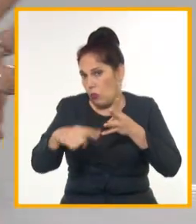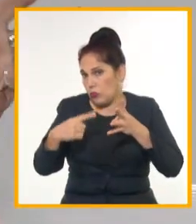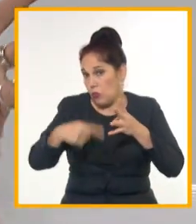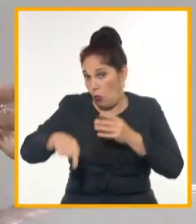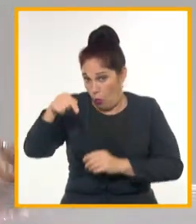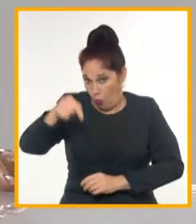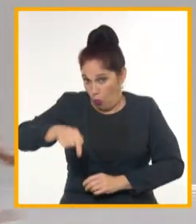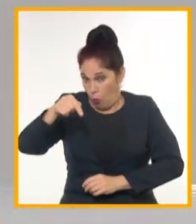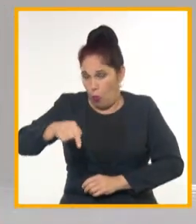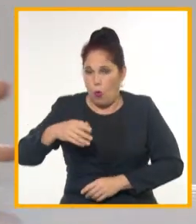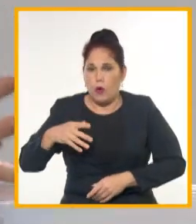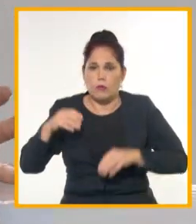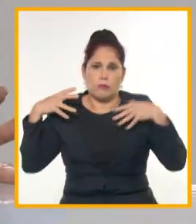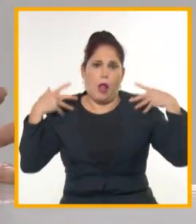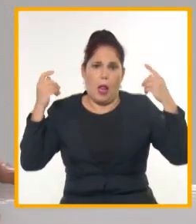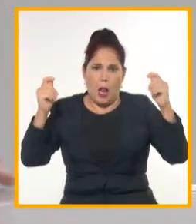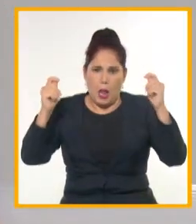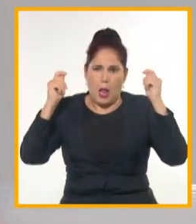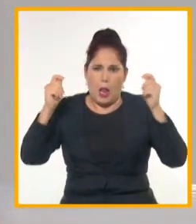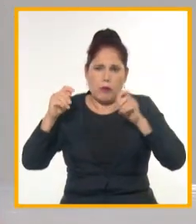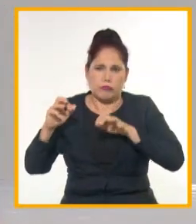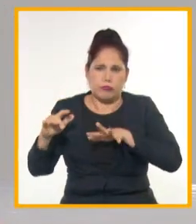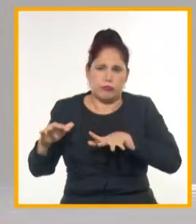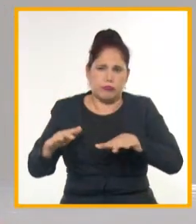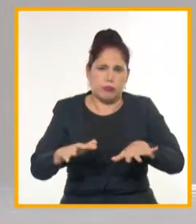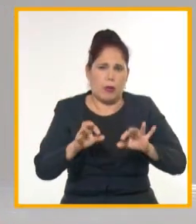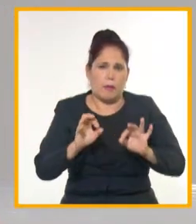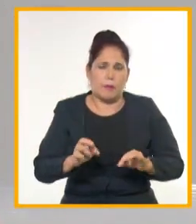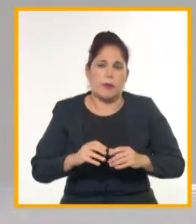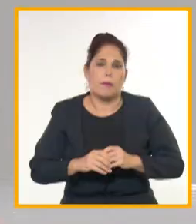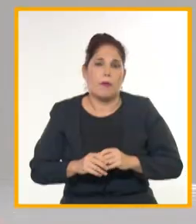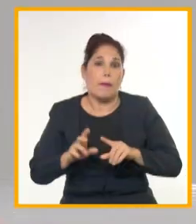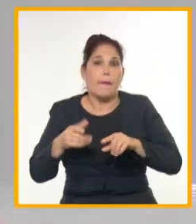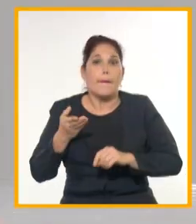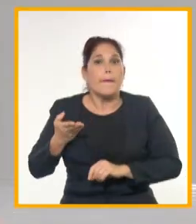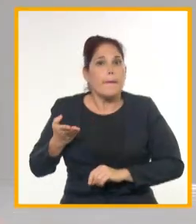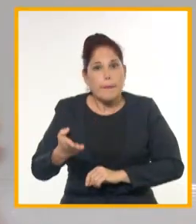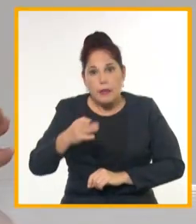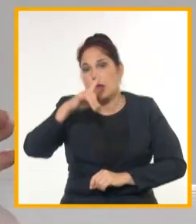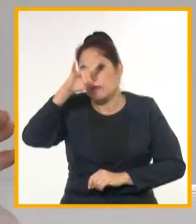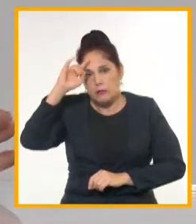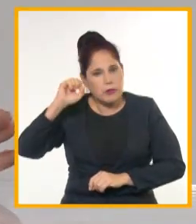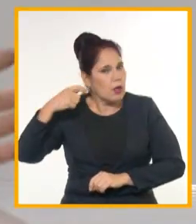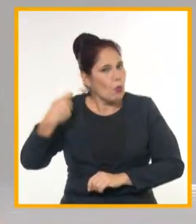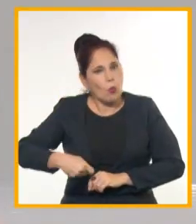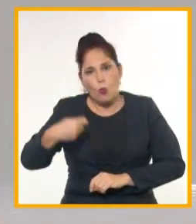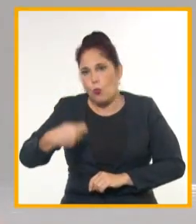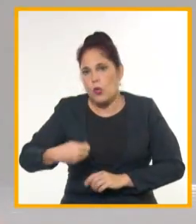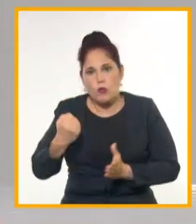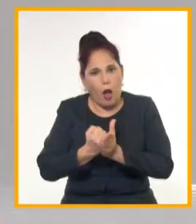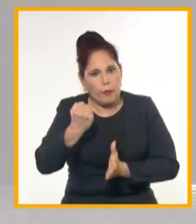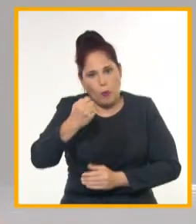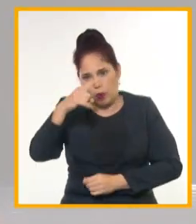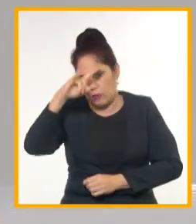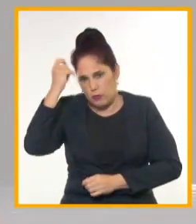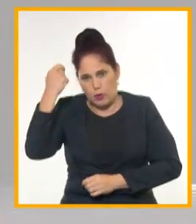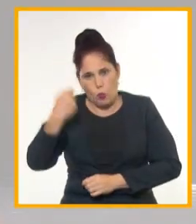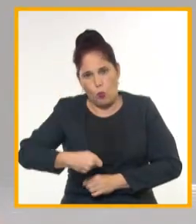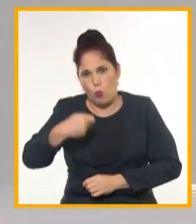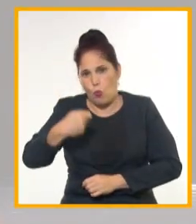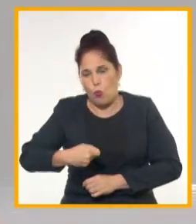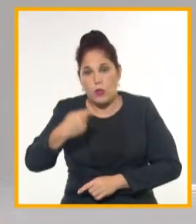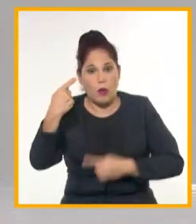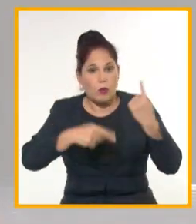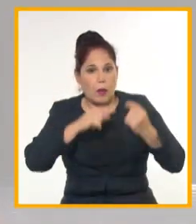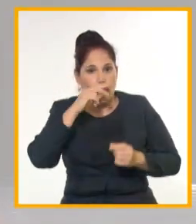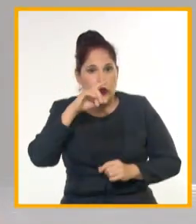una manifestación, estaba leyendo yo ahorita, de ciudadanos pidiendo que sí, que haya juicio. El juicio ya fue aprobado. El juicio contra Bolsonaro, por primera vez,